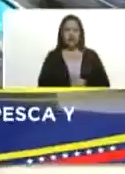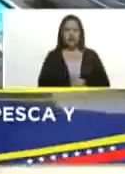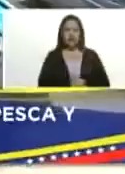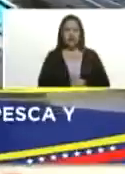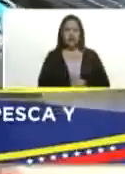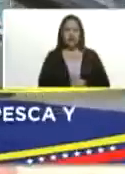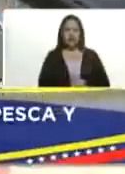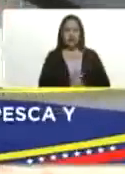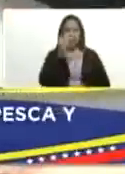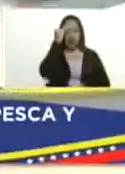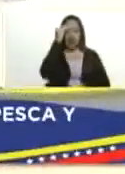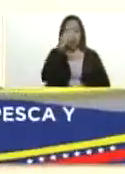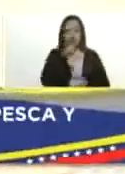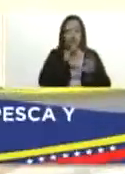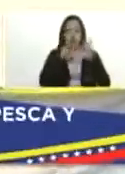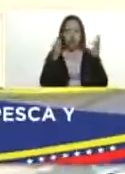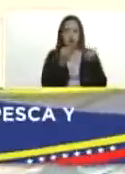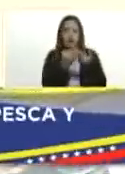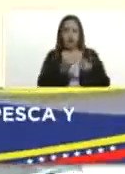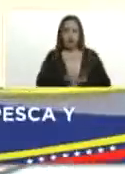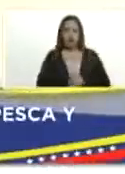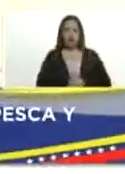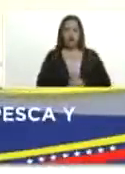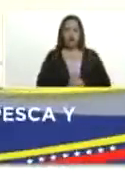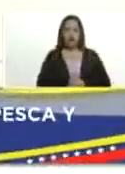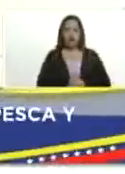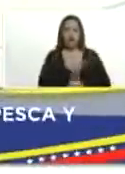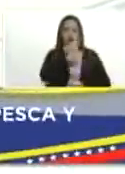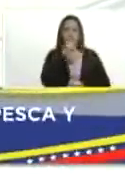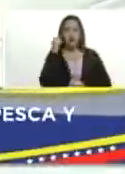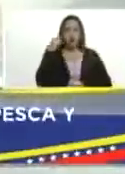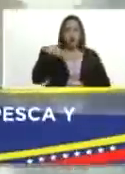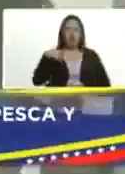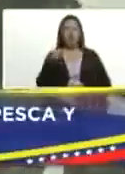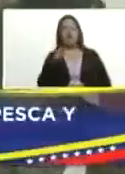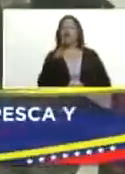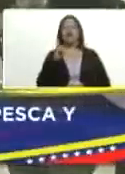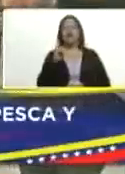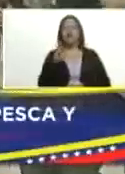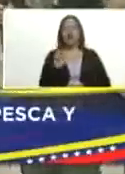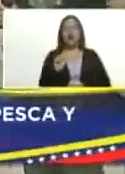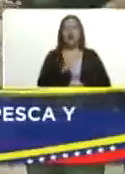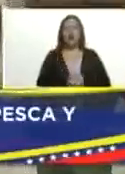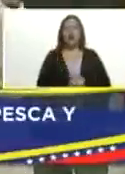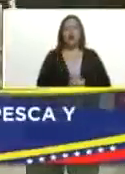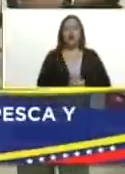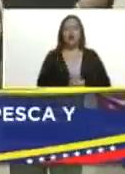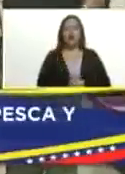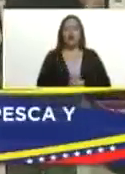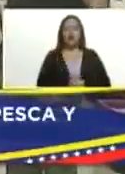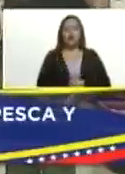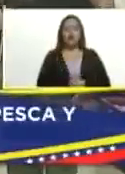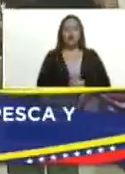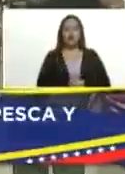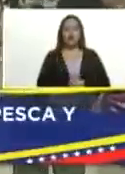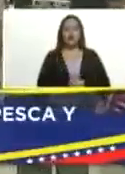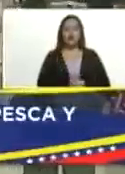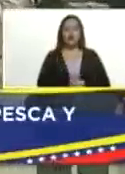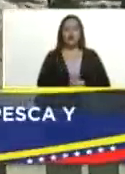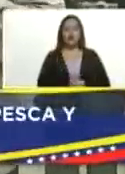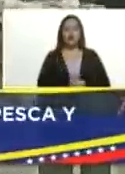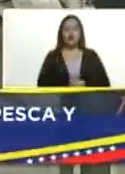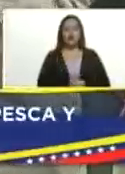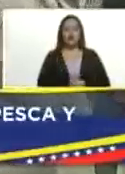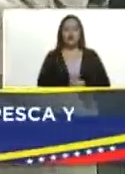María. Eso es, María de la Rosa, vale. Marita. La que se encarga de empaquetar el producto. Esta área.